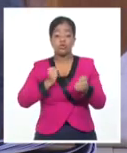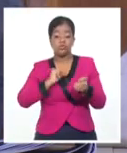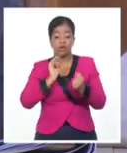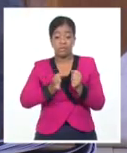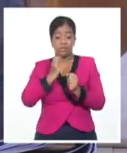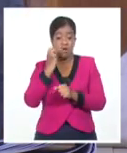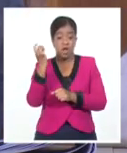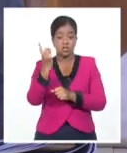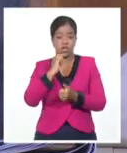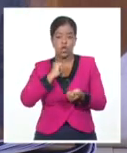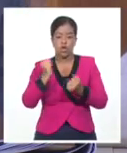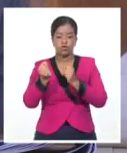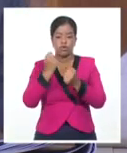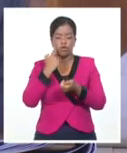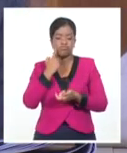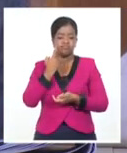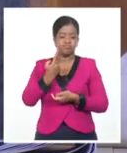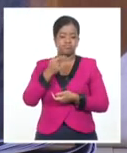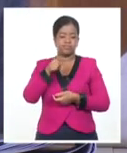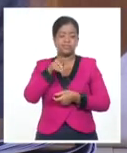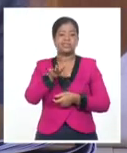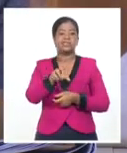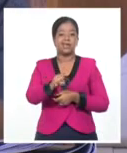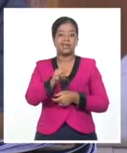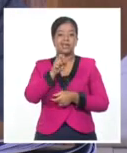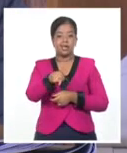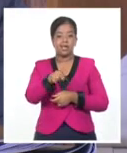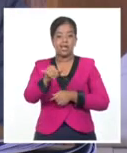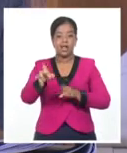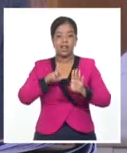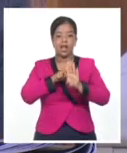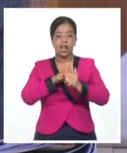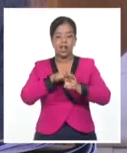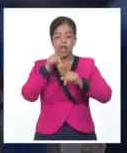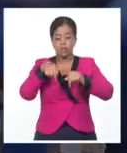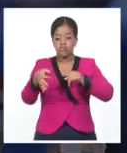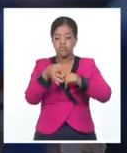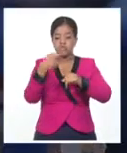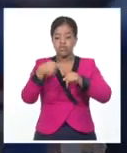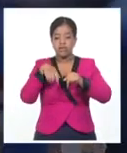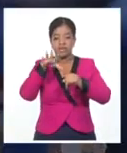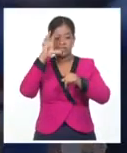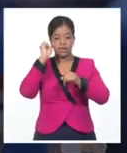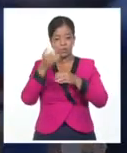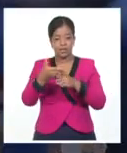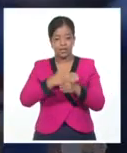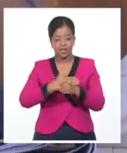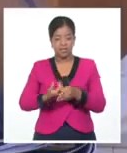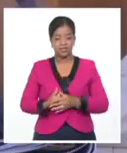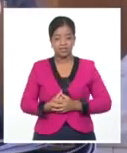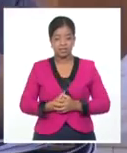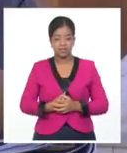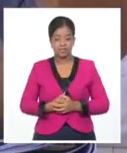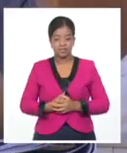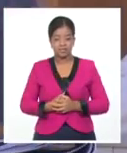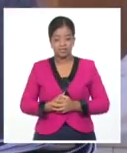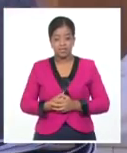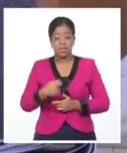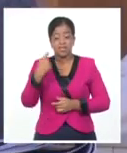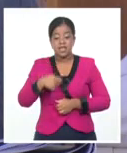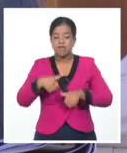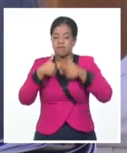Nacional, se detecten las ilegalidades y no las detecten aquí mismo dentro del territorio. Tiene que existir una